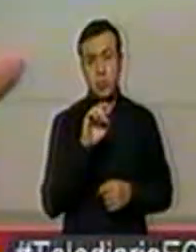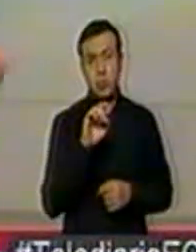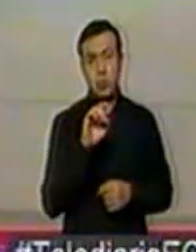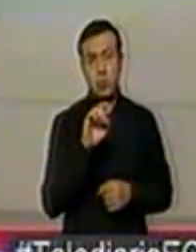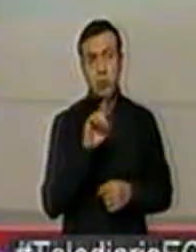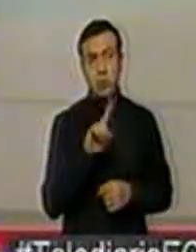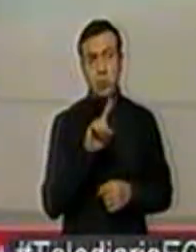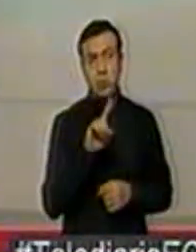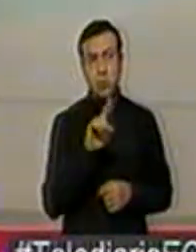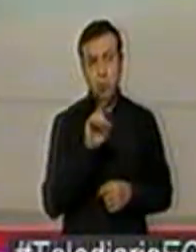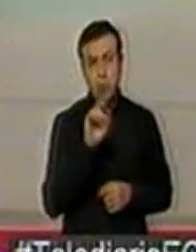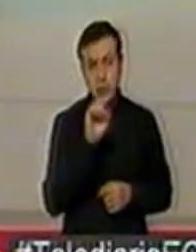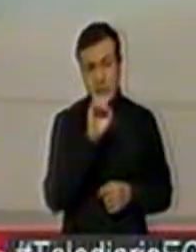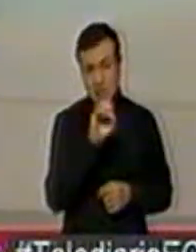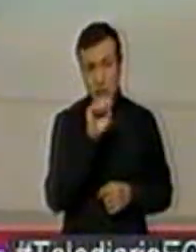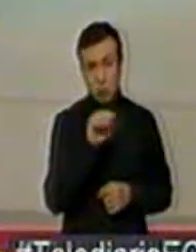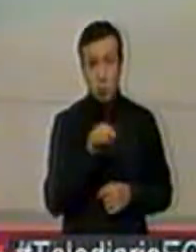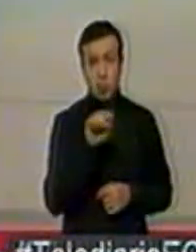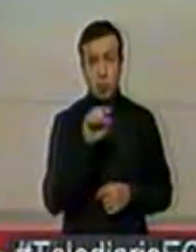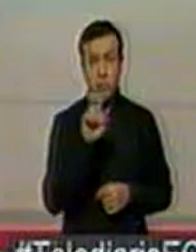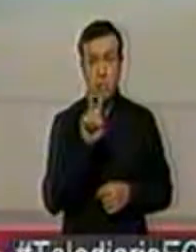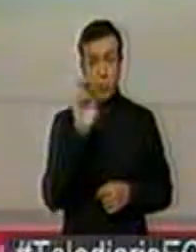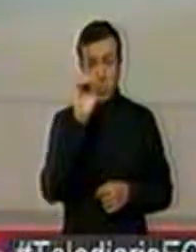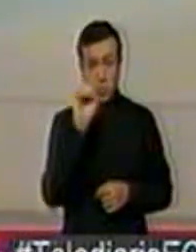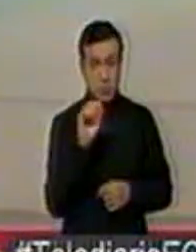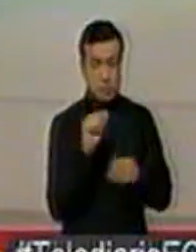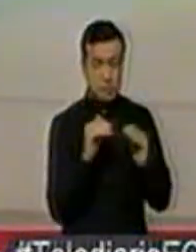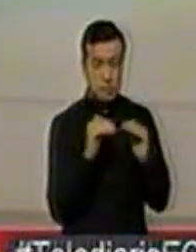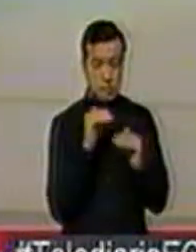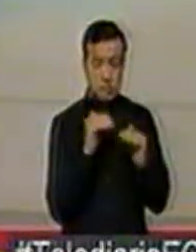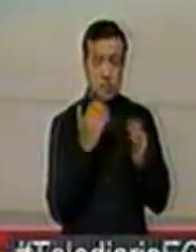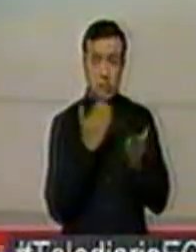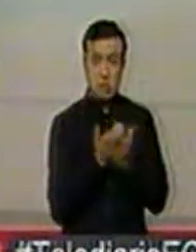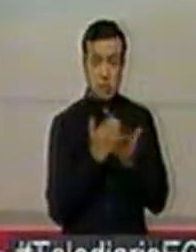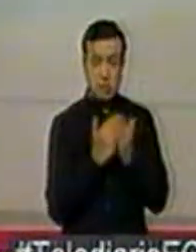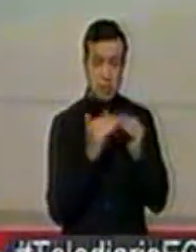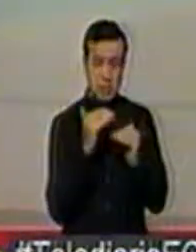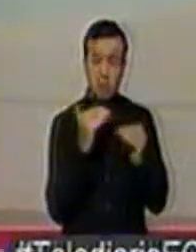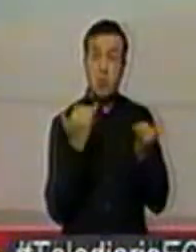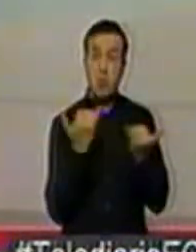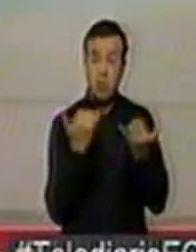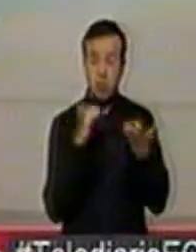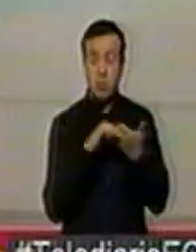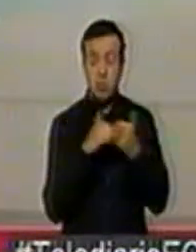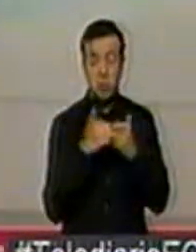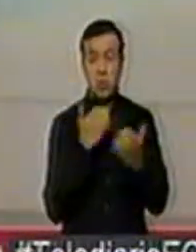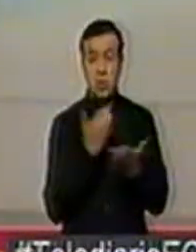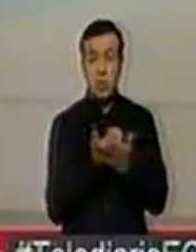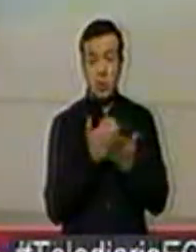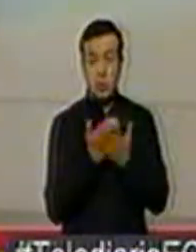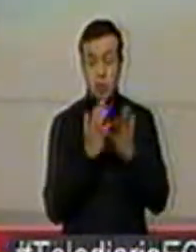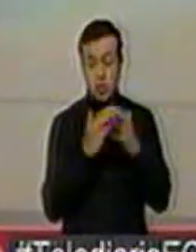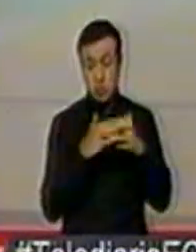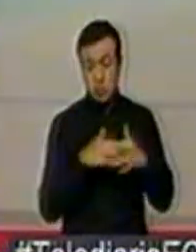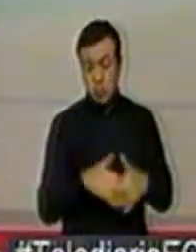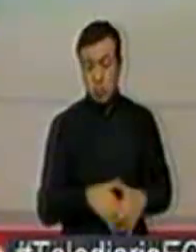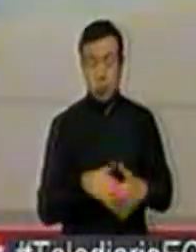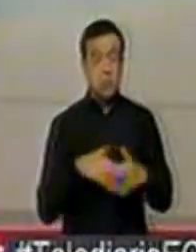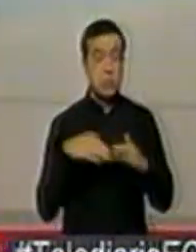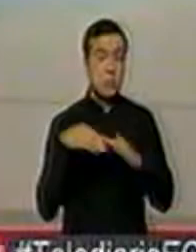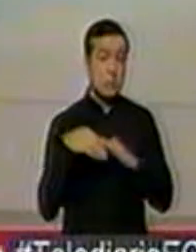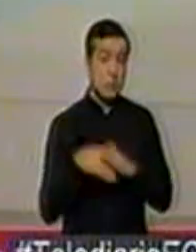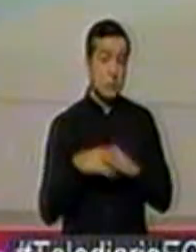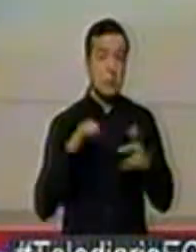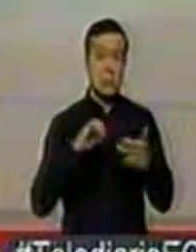ciento no permite al ecuador salir de la crisis el ecuador está en una severa crisis económica en una recesión que se ha